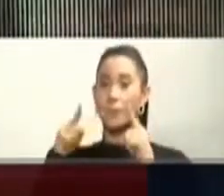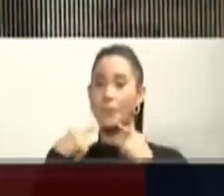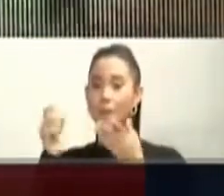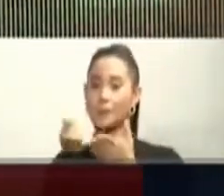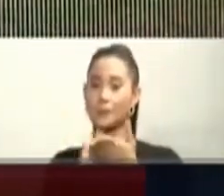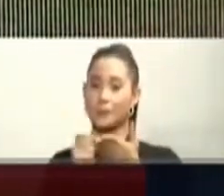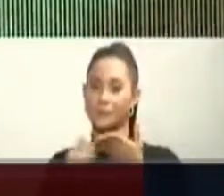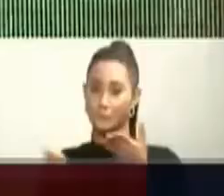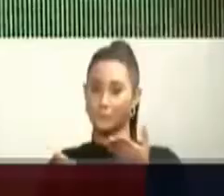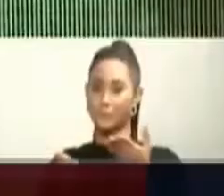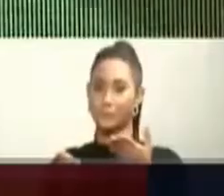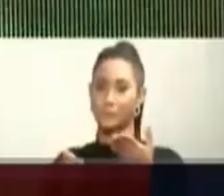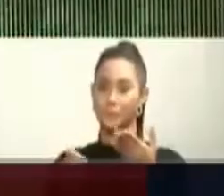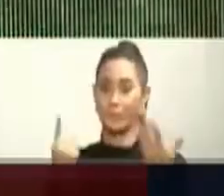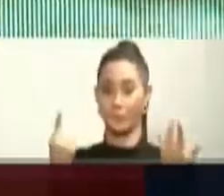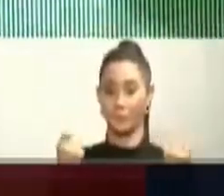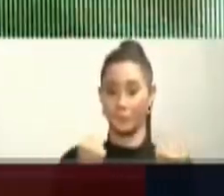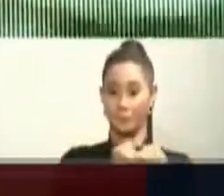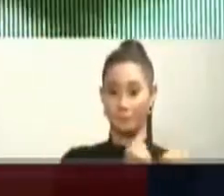Recuerdo que